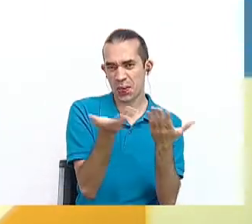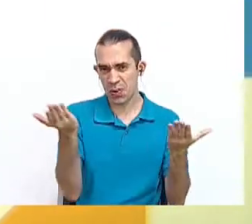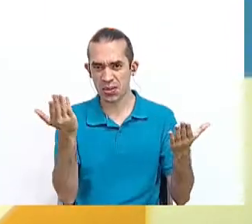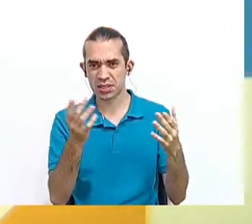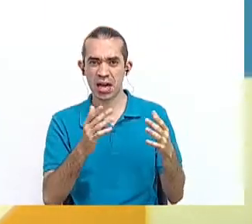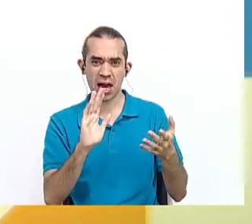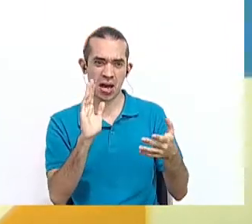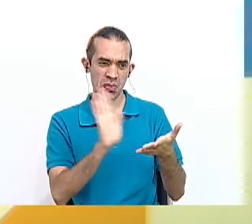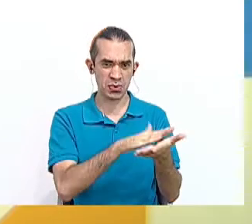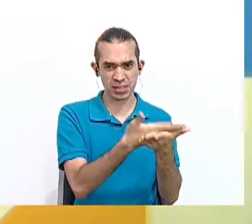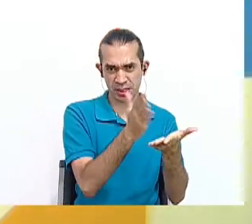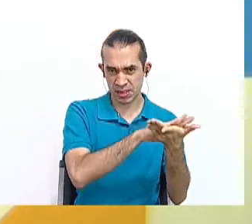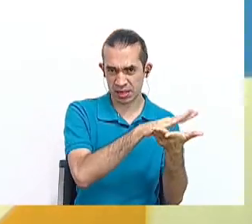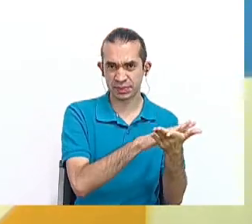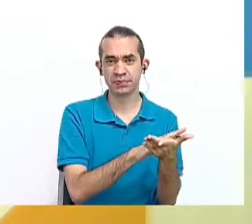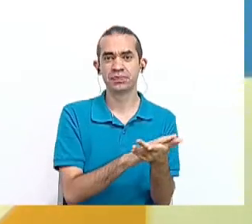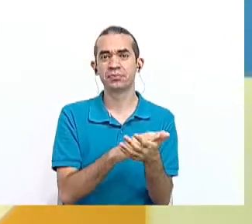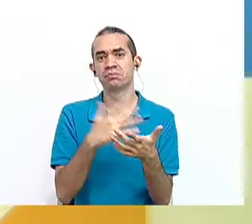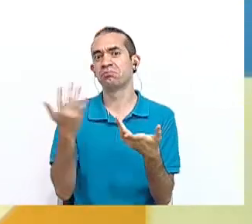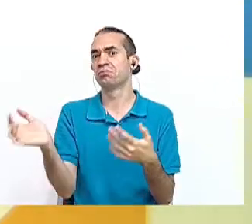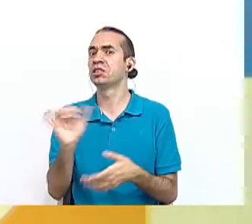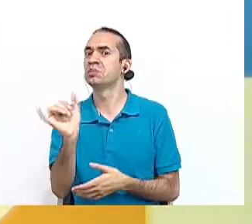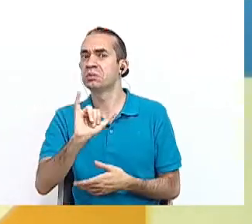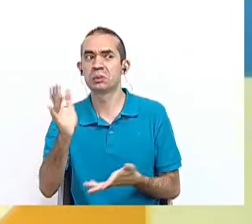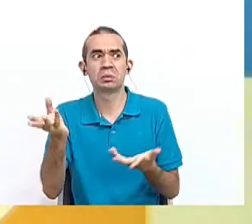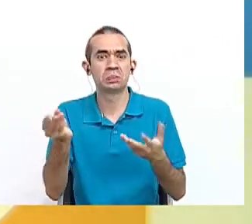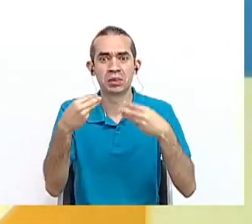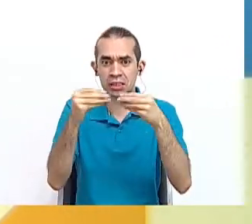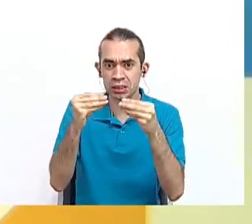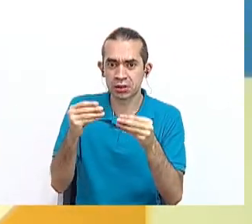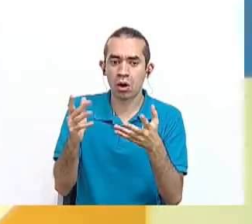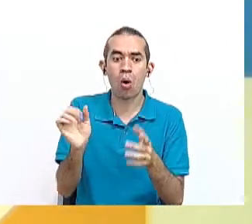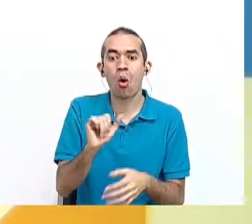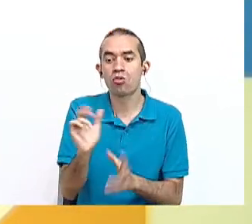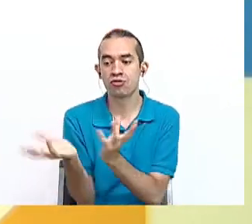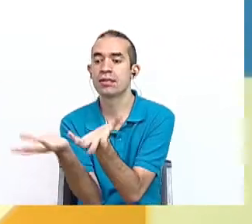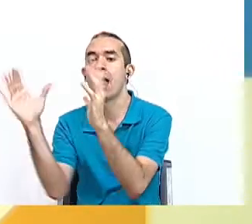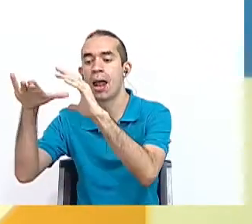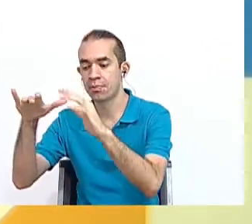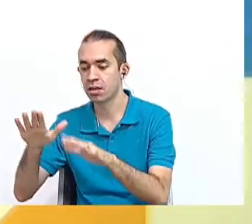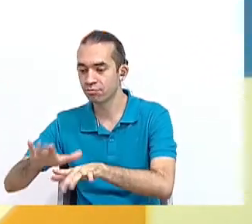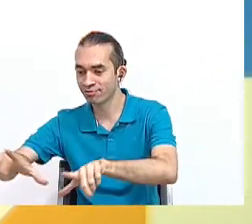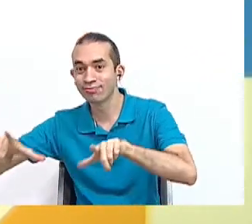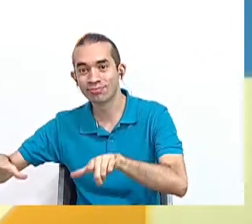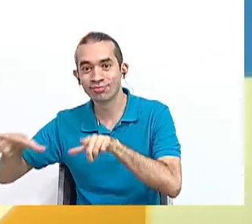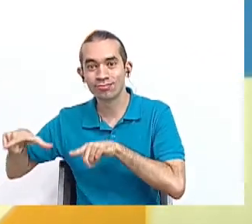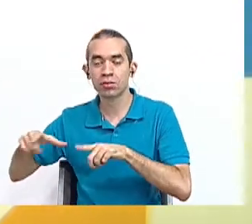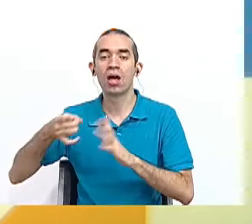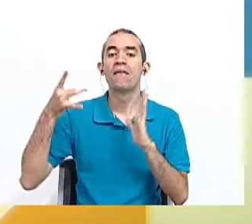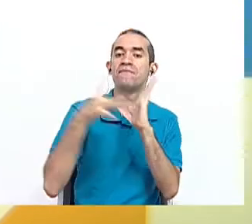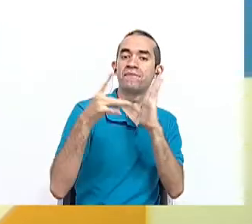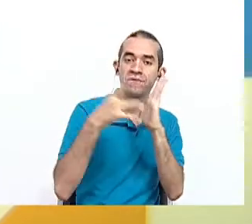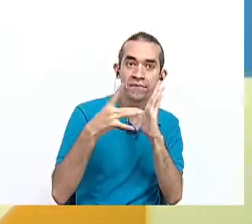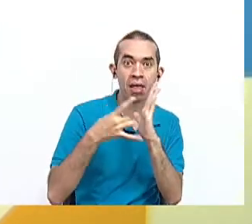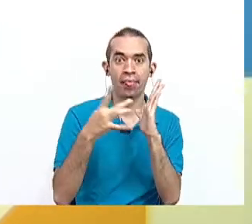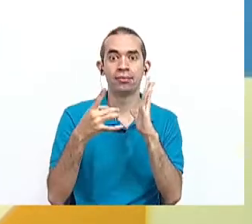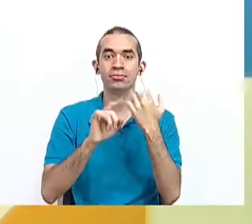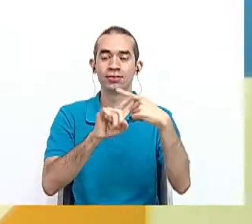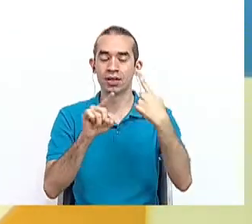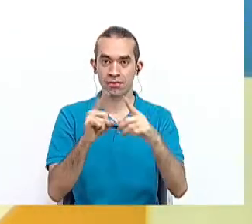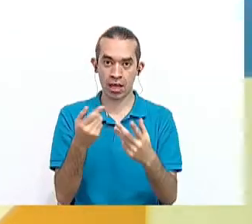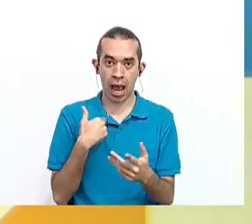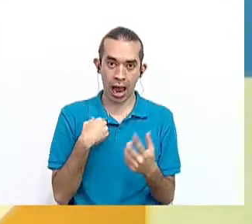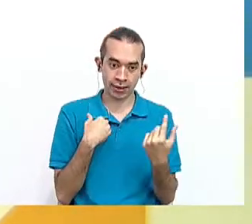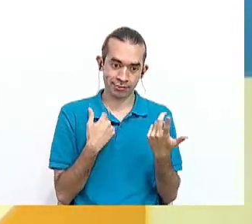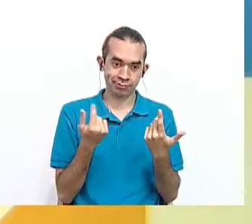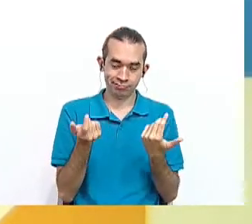la cocina. También encontramos la cerámica, correcto, el vidrio. Todos ellos están compuestos